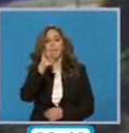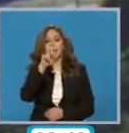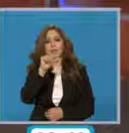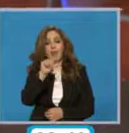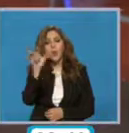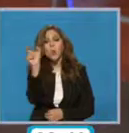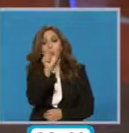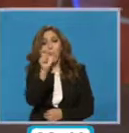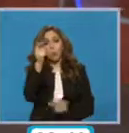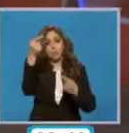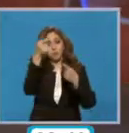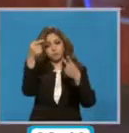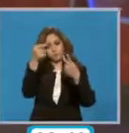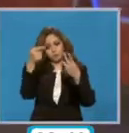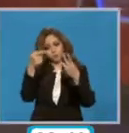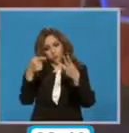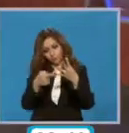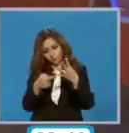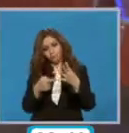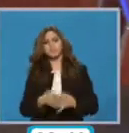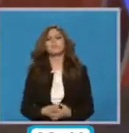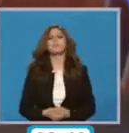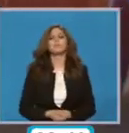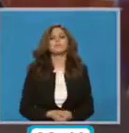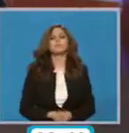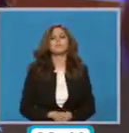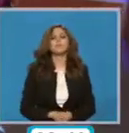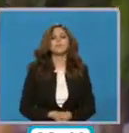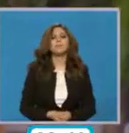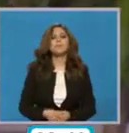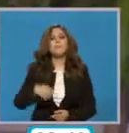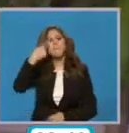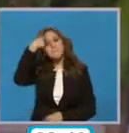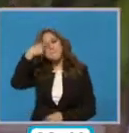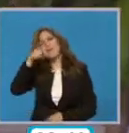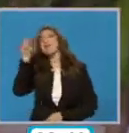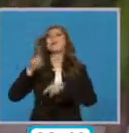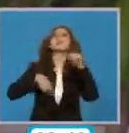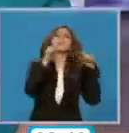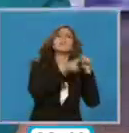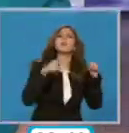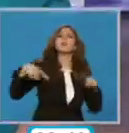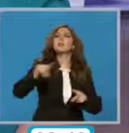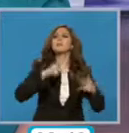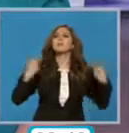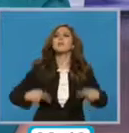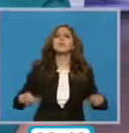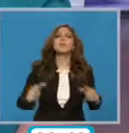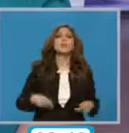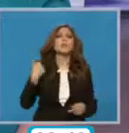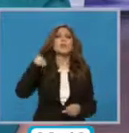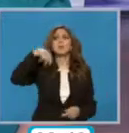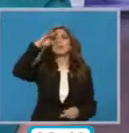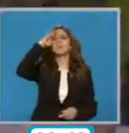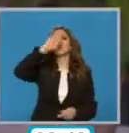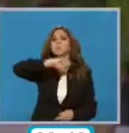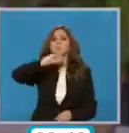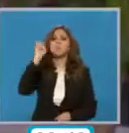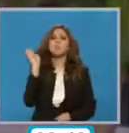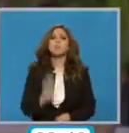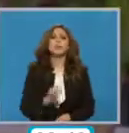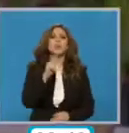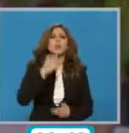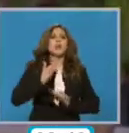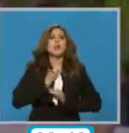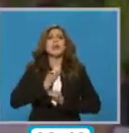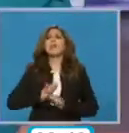datos. Esto obviamente para quitar este estigma quizá, ¿no? Esta marca de que la gente escucha muerte, inmediatamente te llega